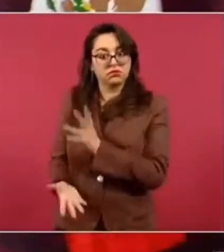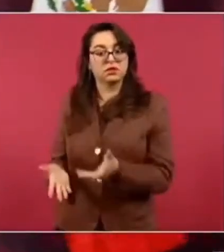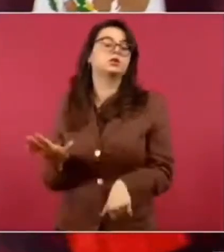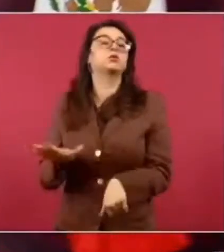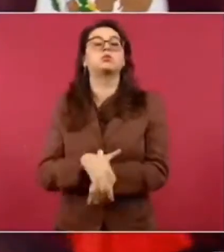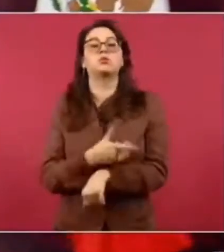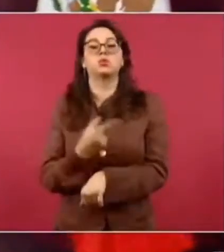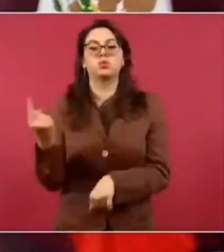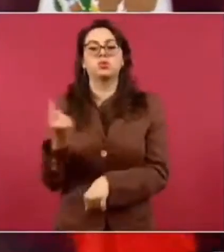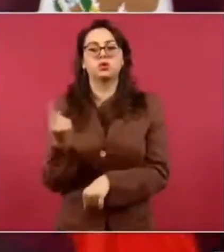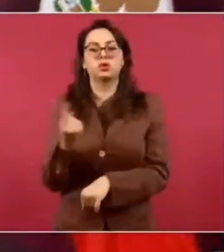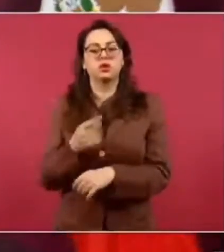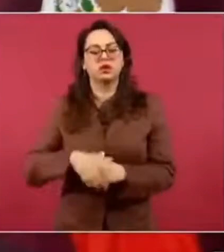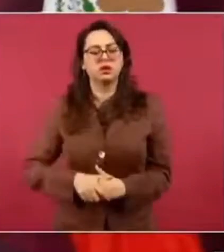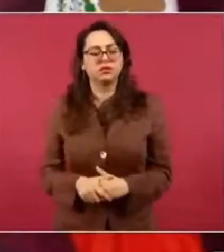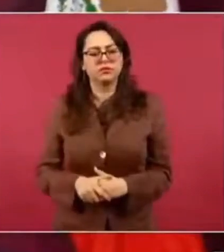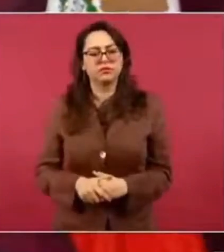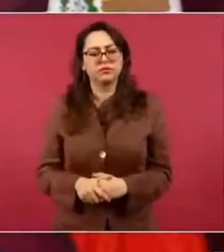tanto